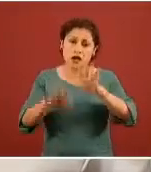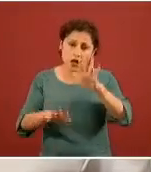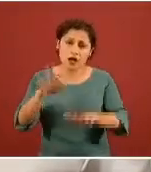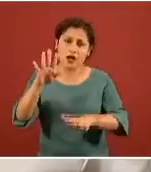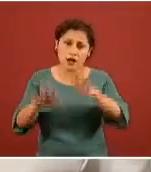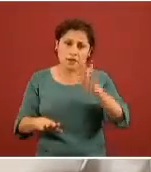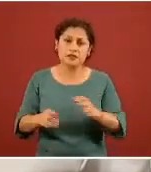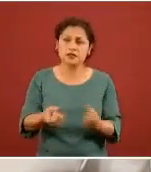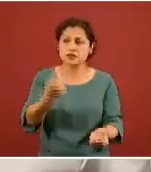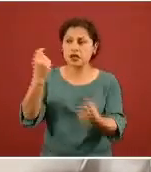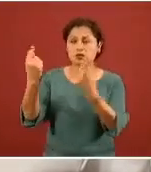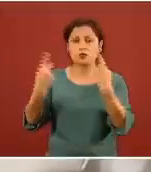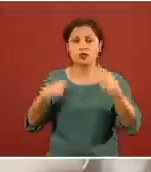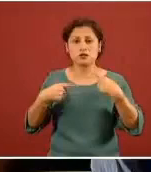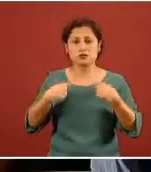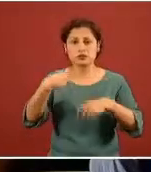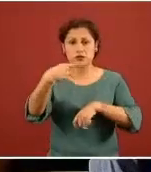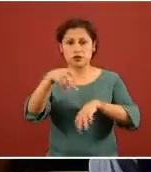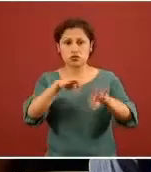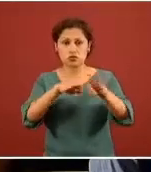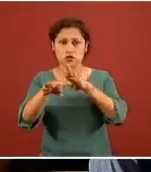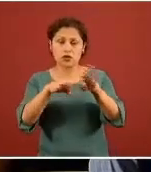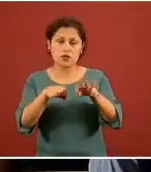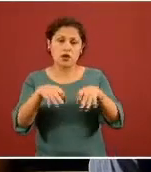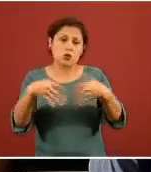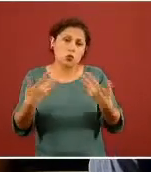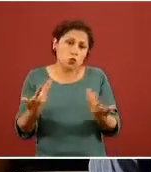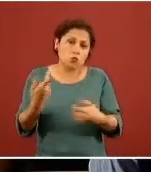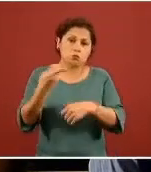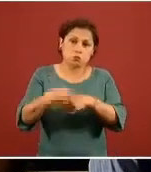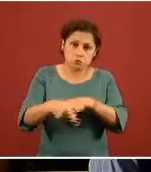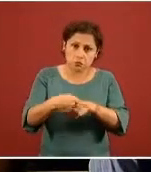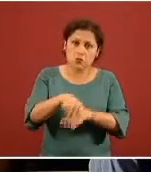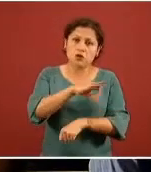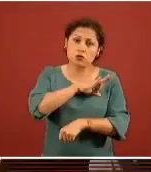y reconoceremos estos riesgos de trabajo como riesgo de